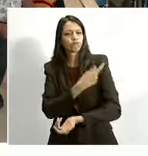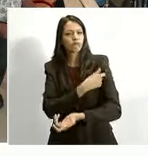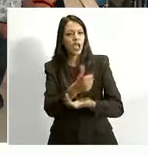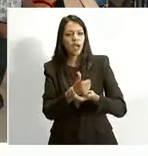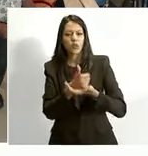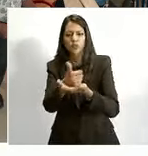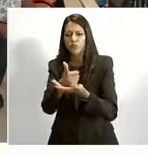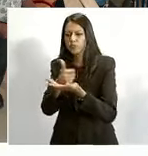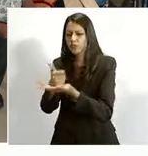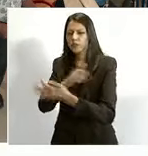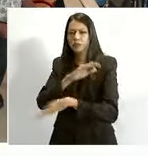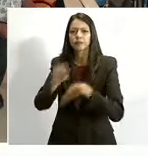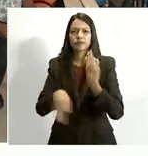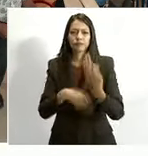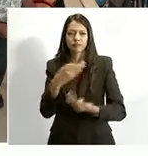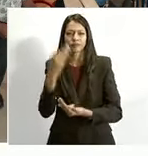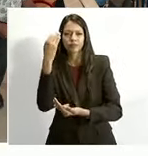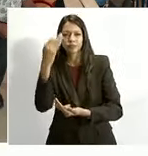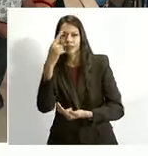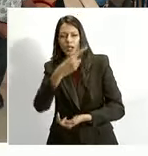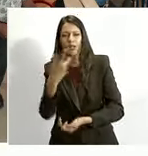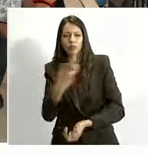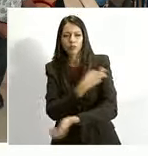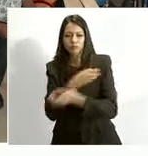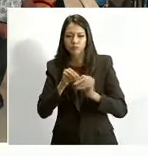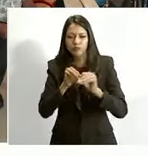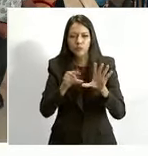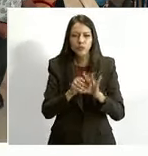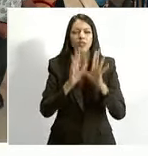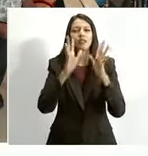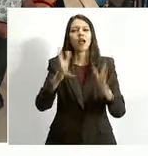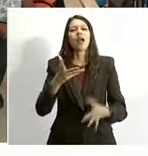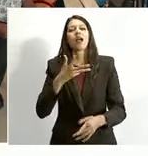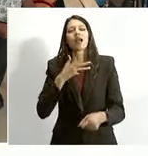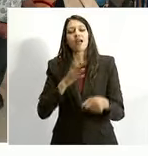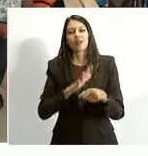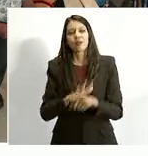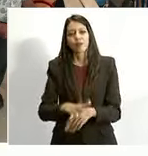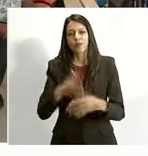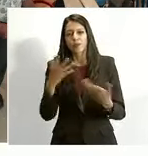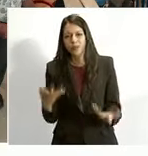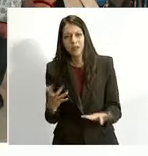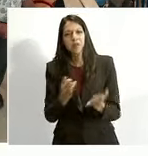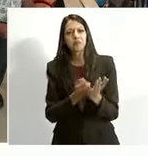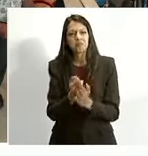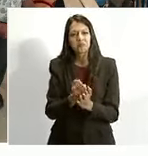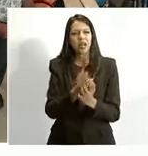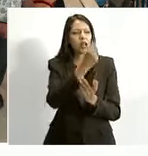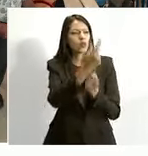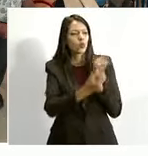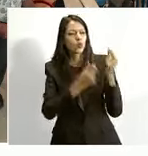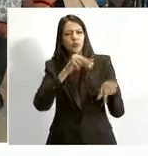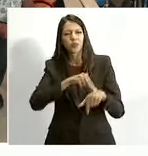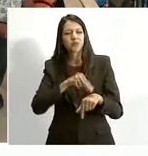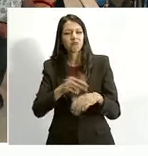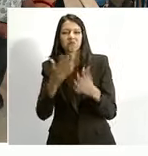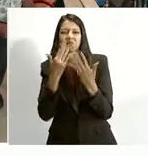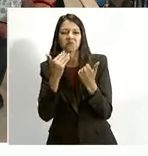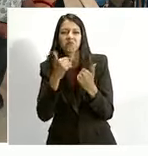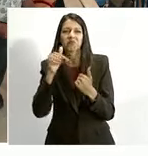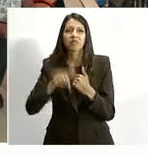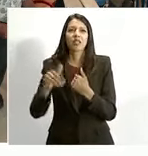en todas las jornadas de salud y ya tienen una disposición de la que carecen muchos médicos desgraciadamente nuestro país